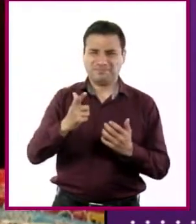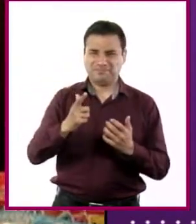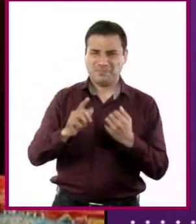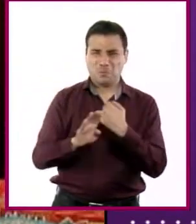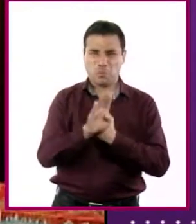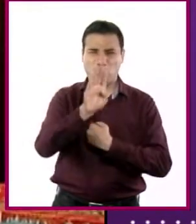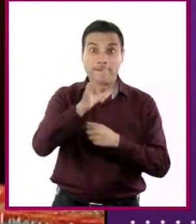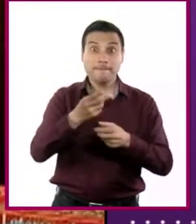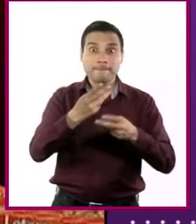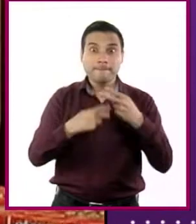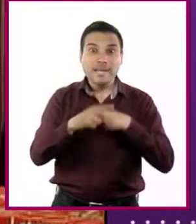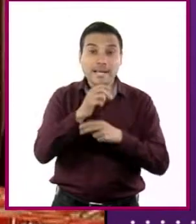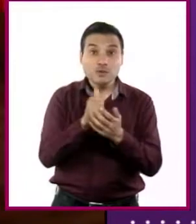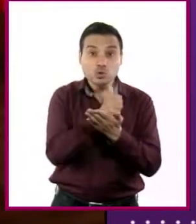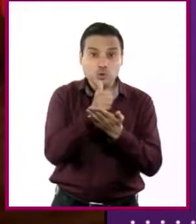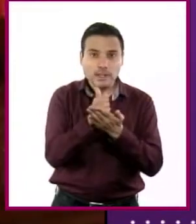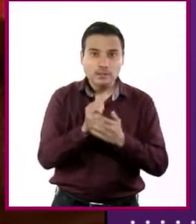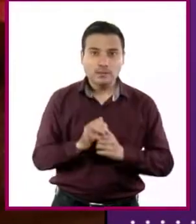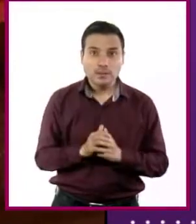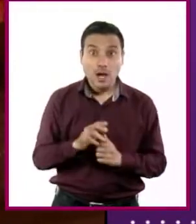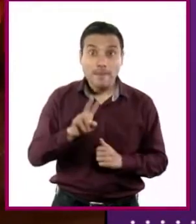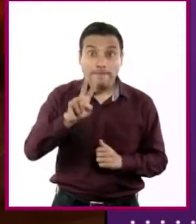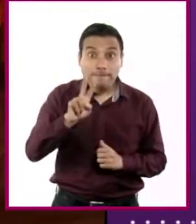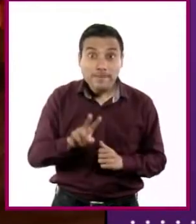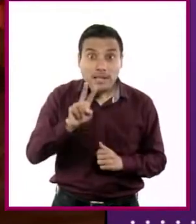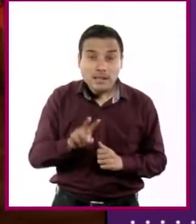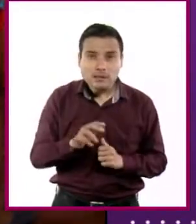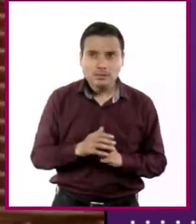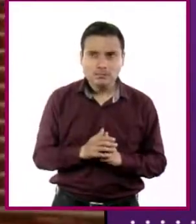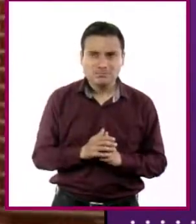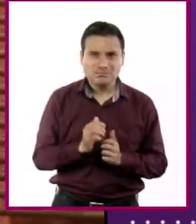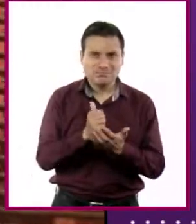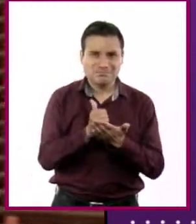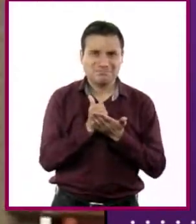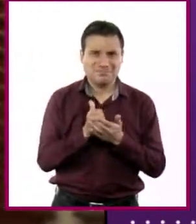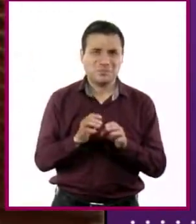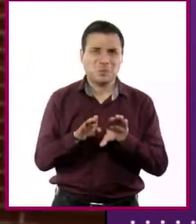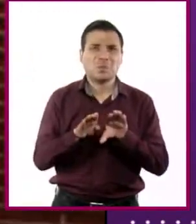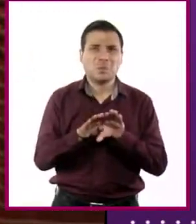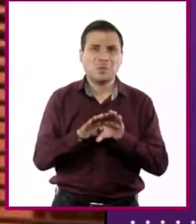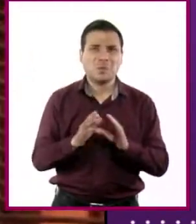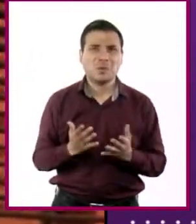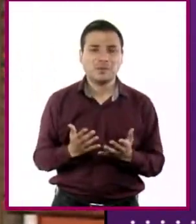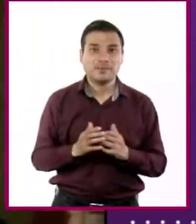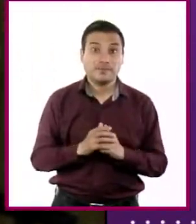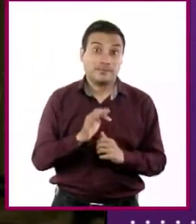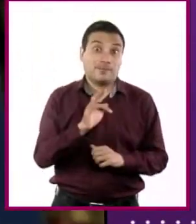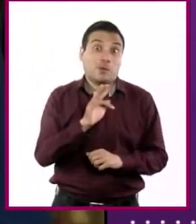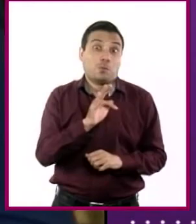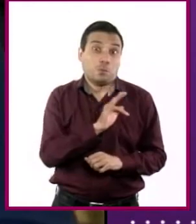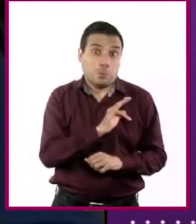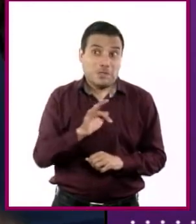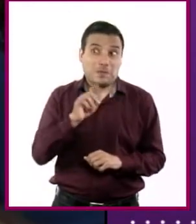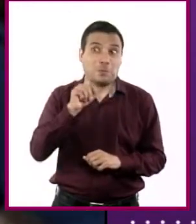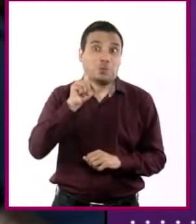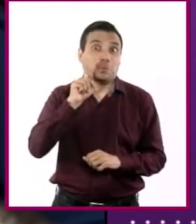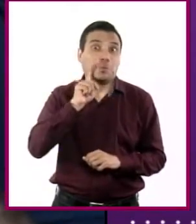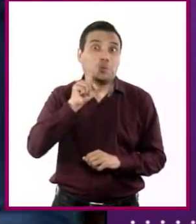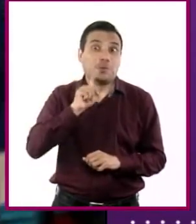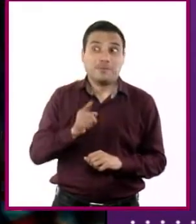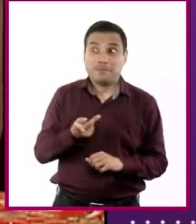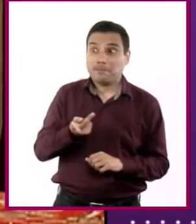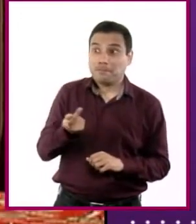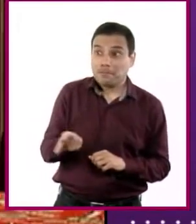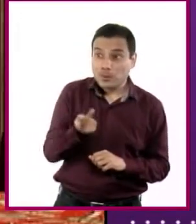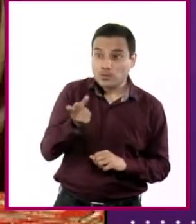¿De verdad? ¿Y eso cómo podrá ayudarnos? podemos ir con la gran adivina y pedirle ayuda